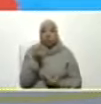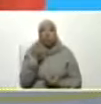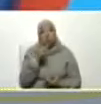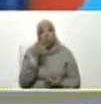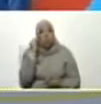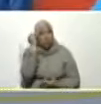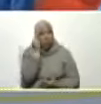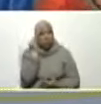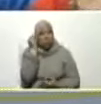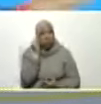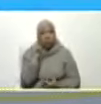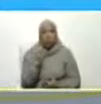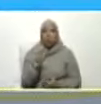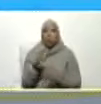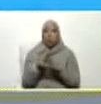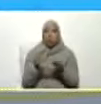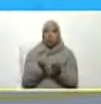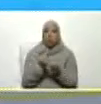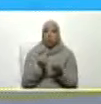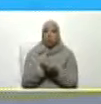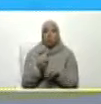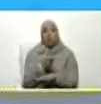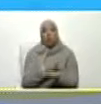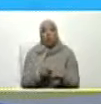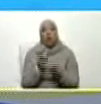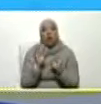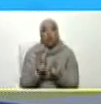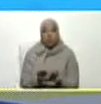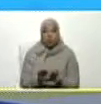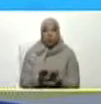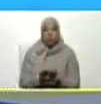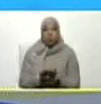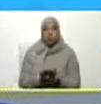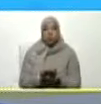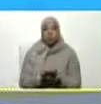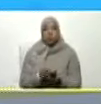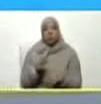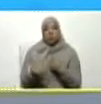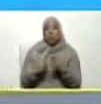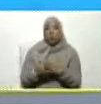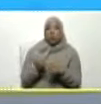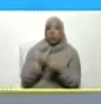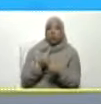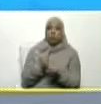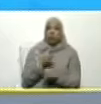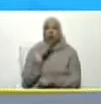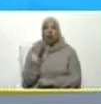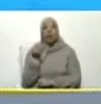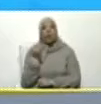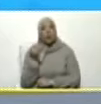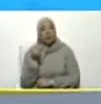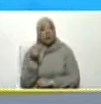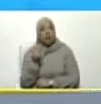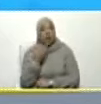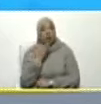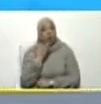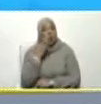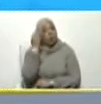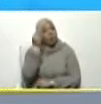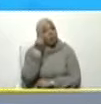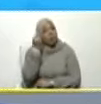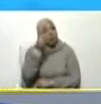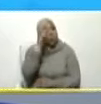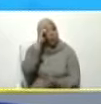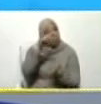crítico al puntofijismo y a todas las formas de dominación, nos tomaron de la mano muy joven y nos abrieron el